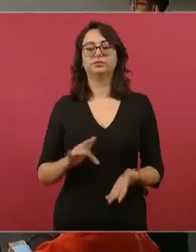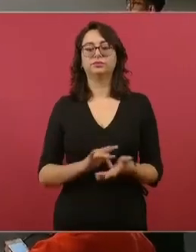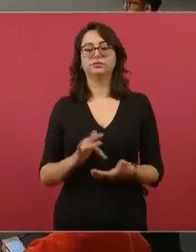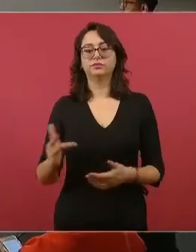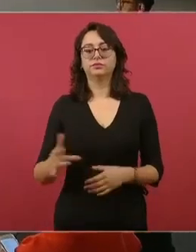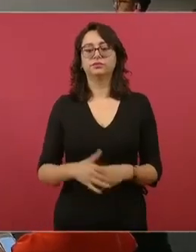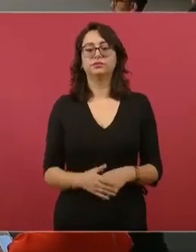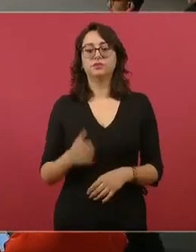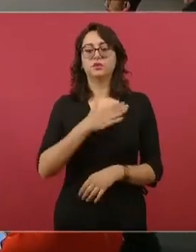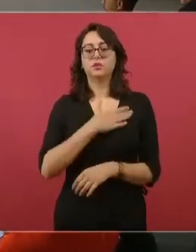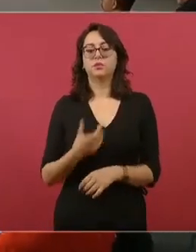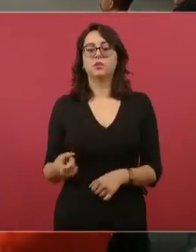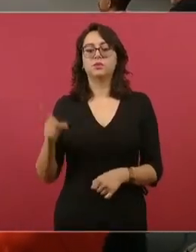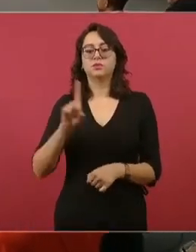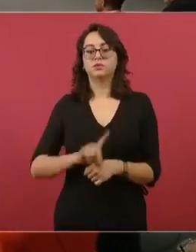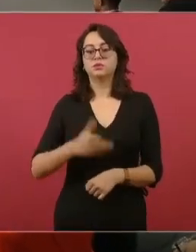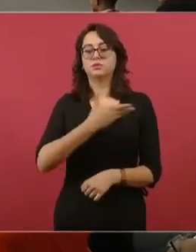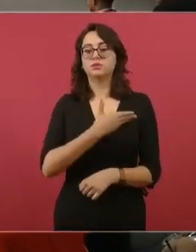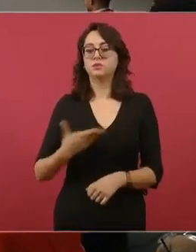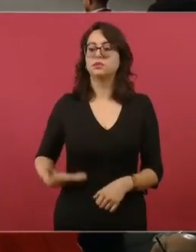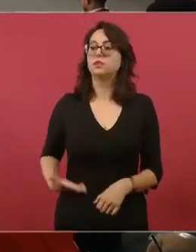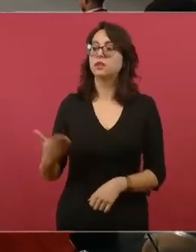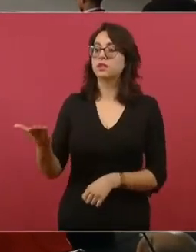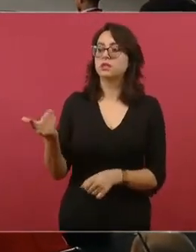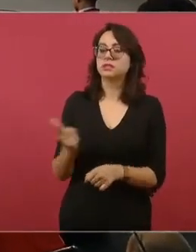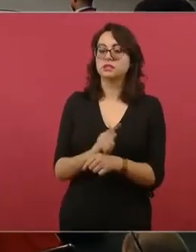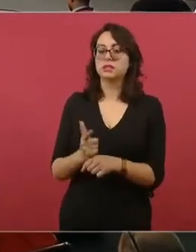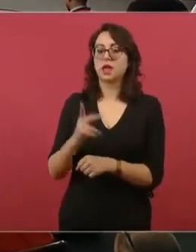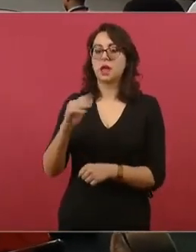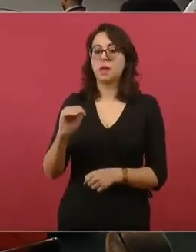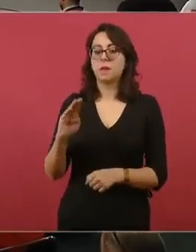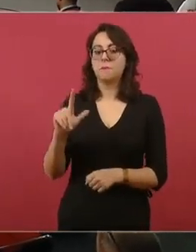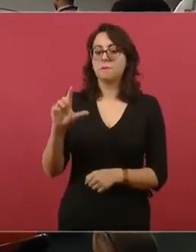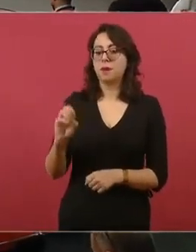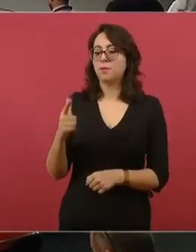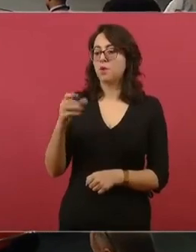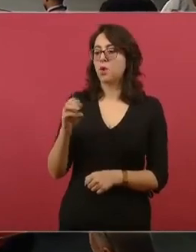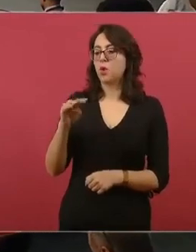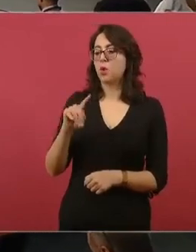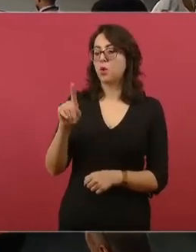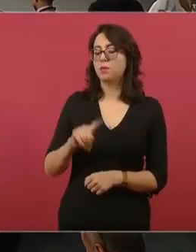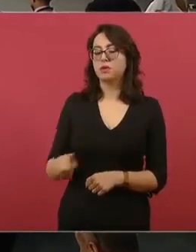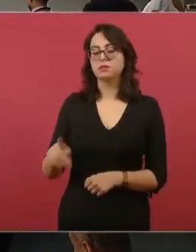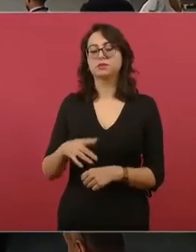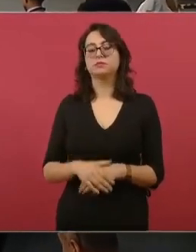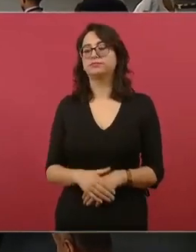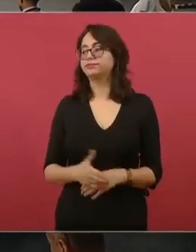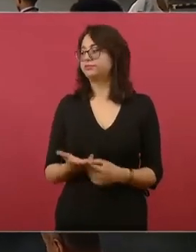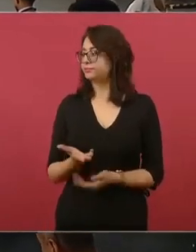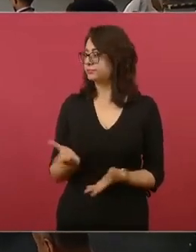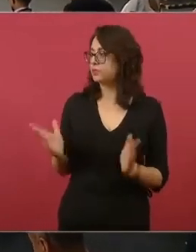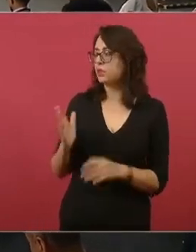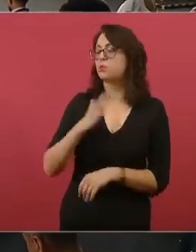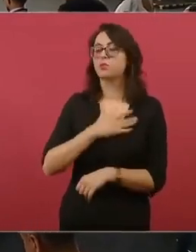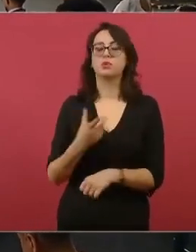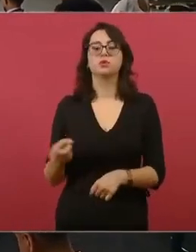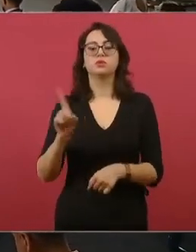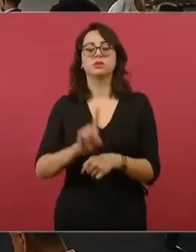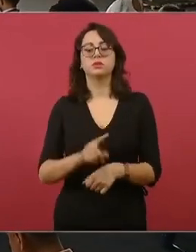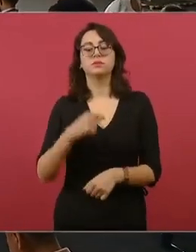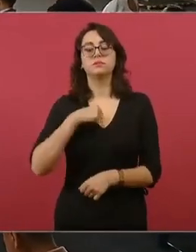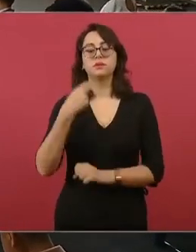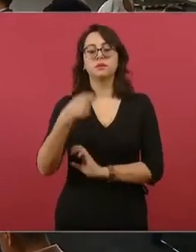Buenos días, señor presidente, licenciado Pablo Gómez. Buenos días a todos y a todos. Diego Elías Cedillo, el Sistema Informativo de Tabasco Diario